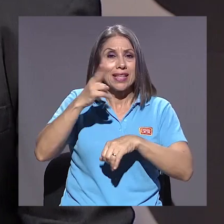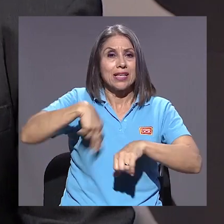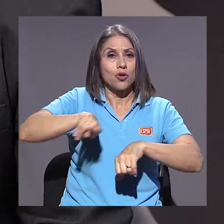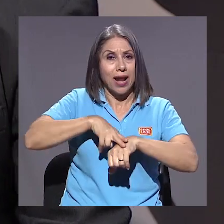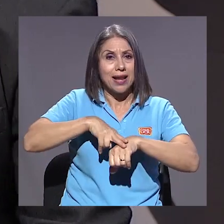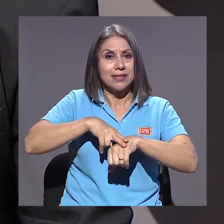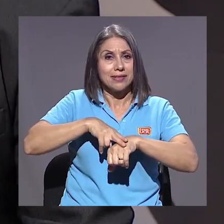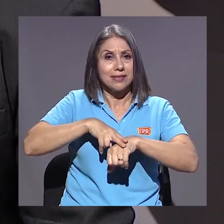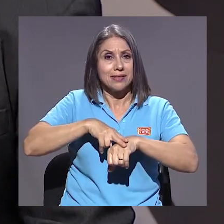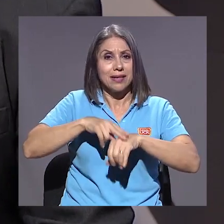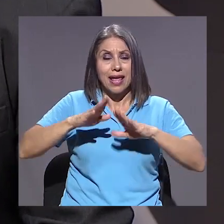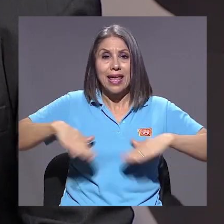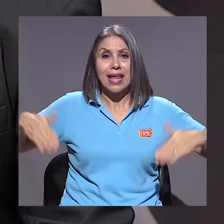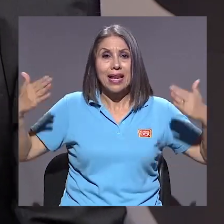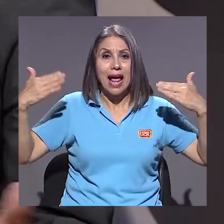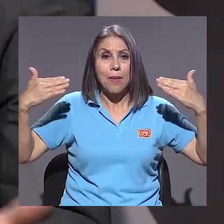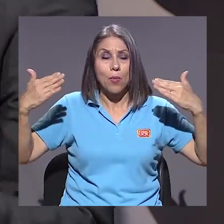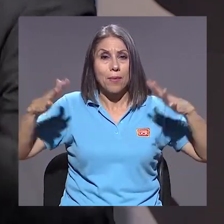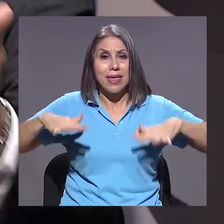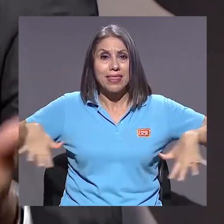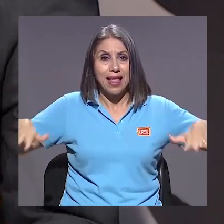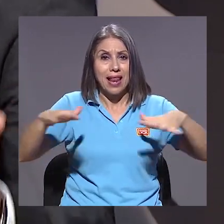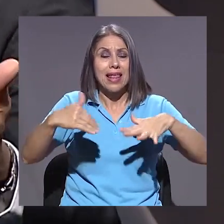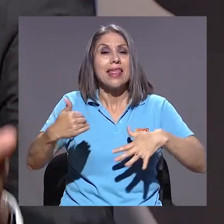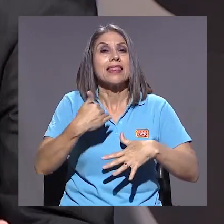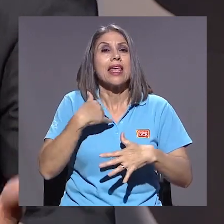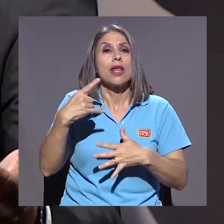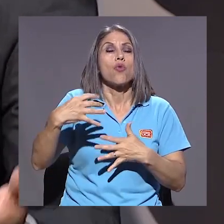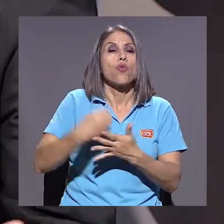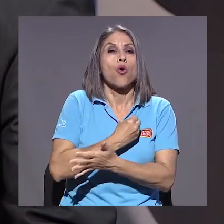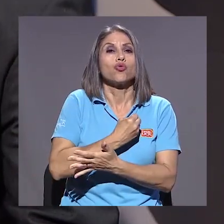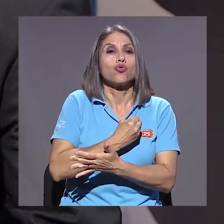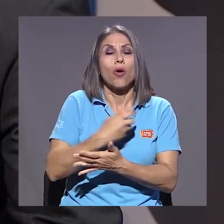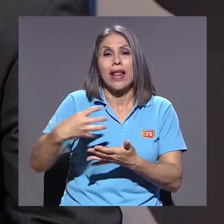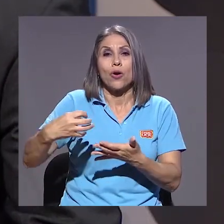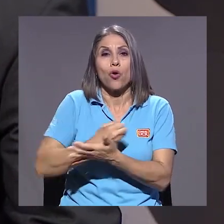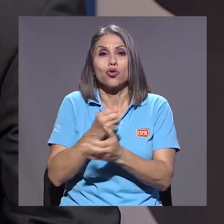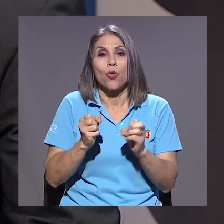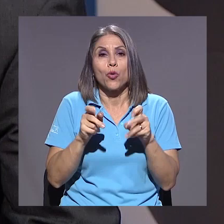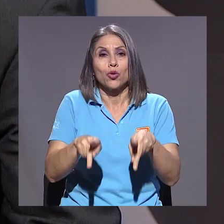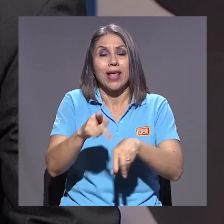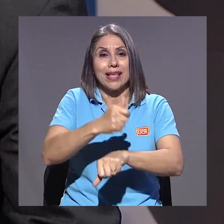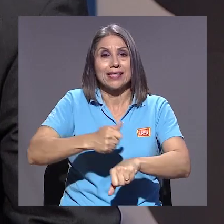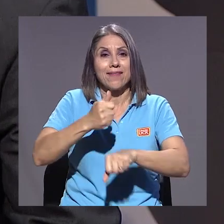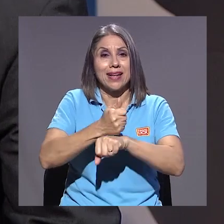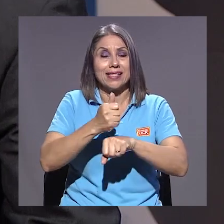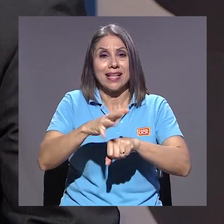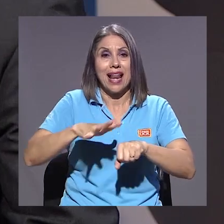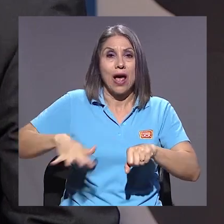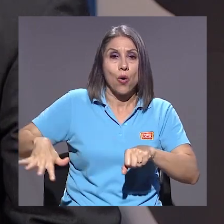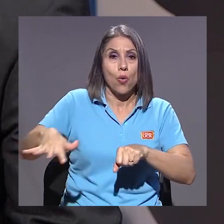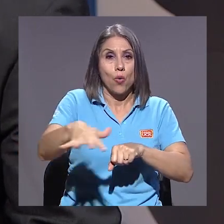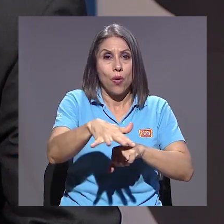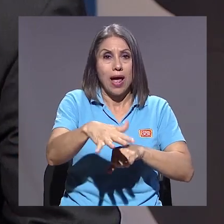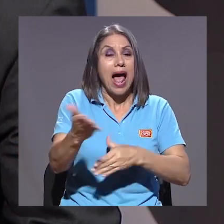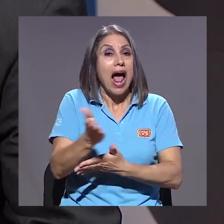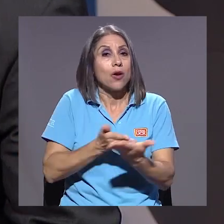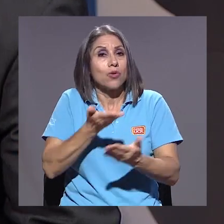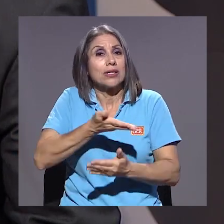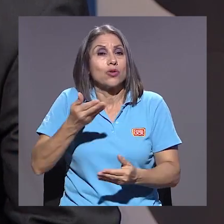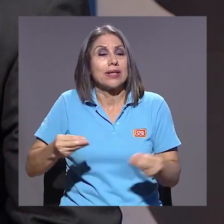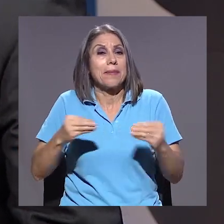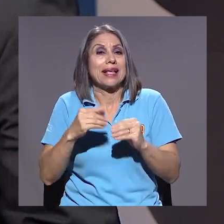ejemplo, que tienen un costo, y es el costo de oportunidad que la sociedad establece. Hay actividades que nos están saliendo más caras por